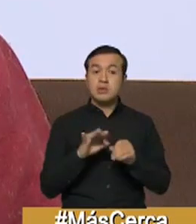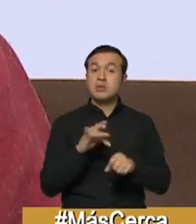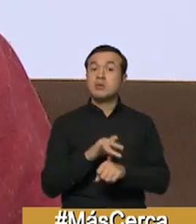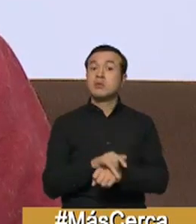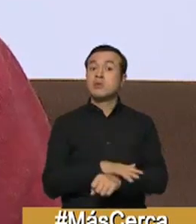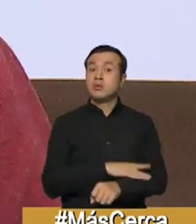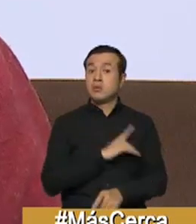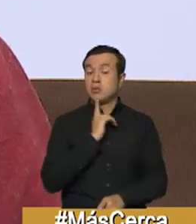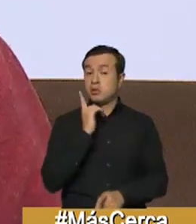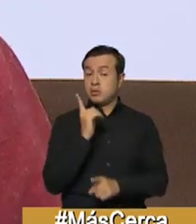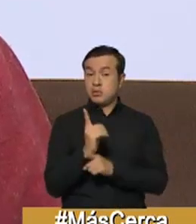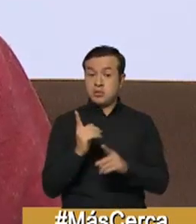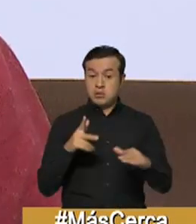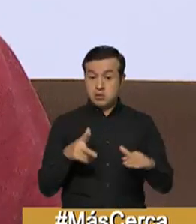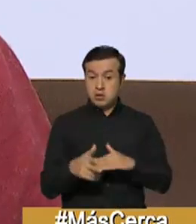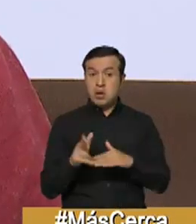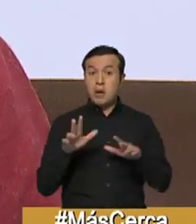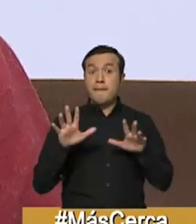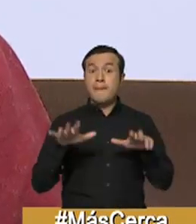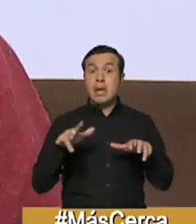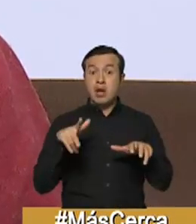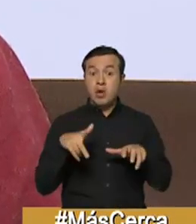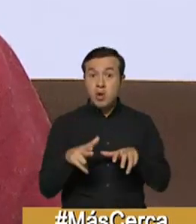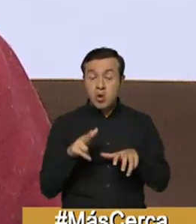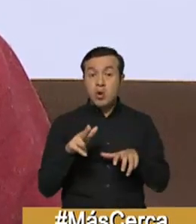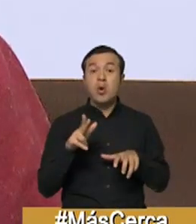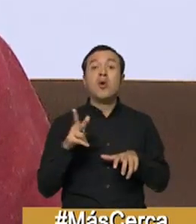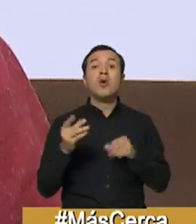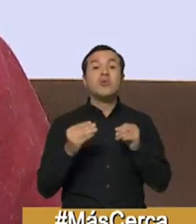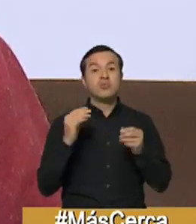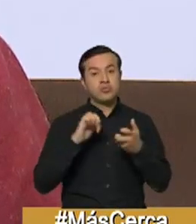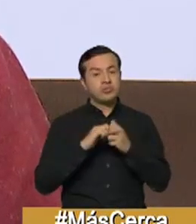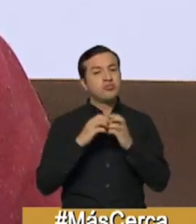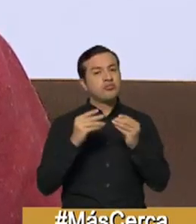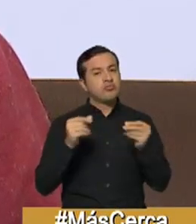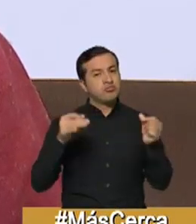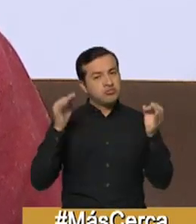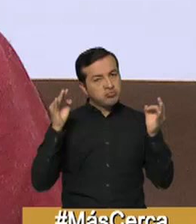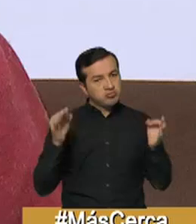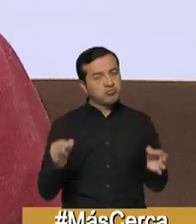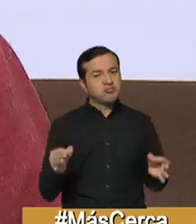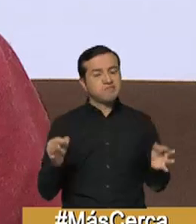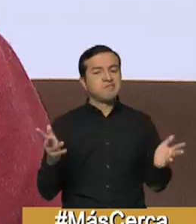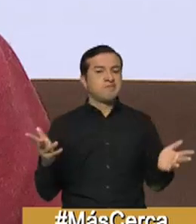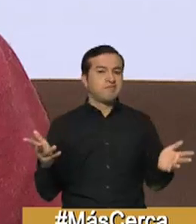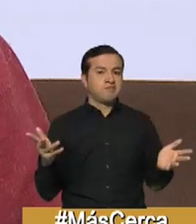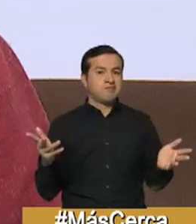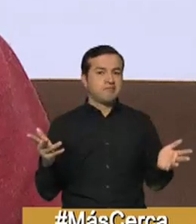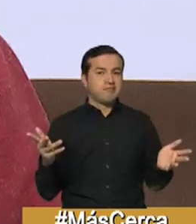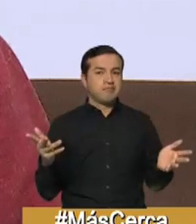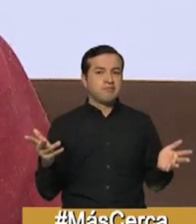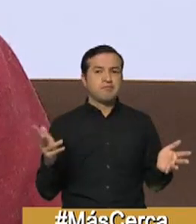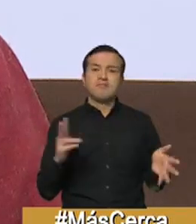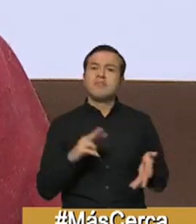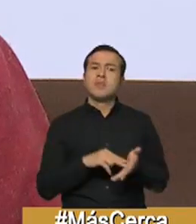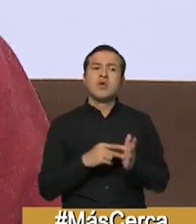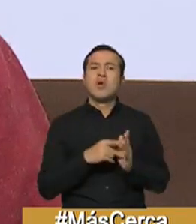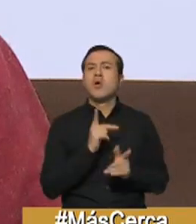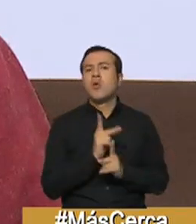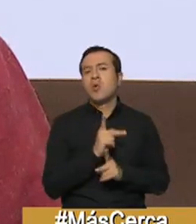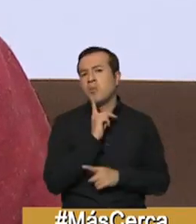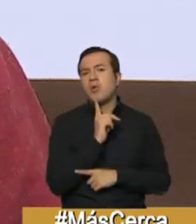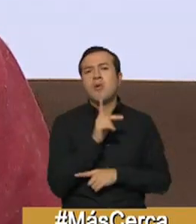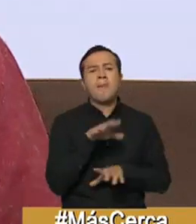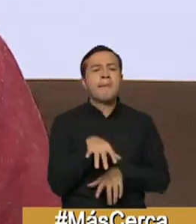conscientes que la esterilización es parte de la solución. No solamente es tenerlas a